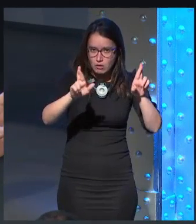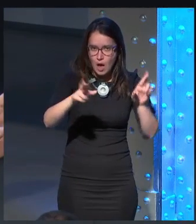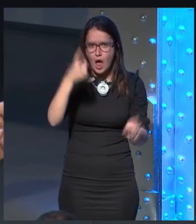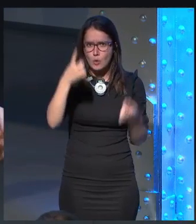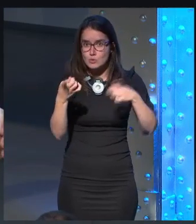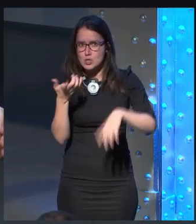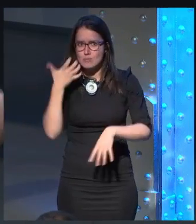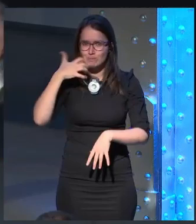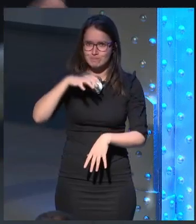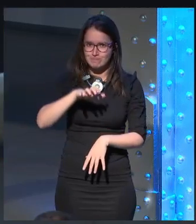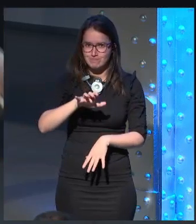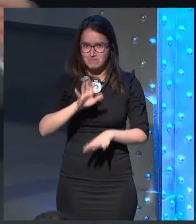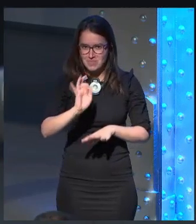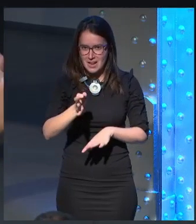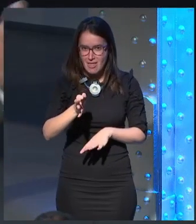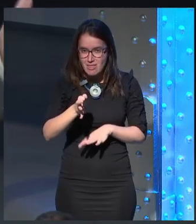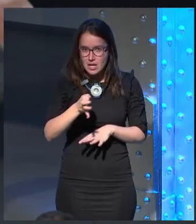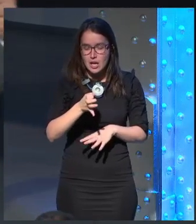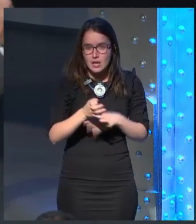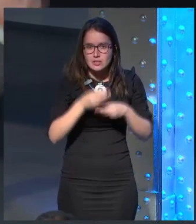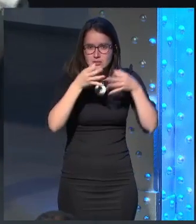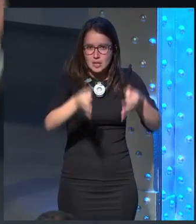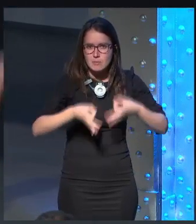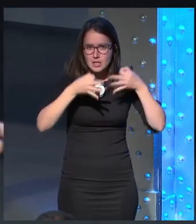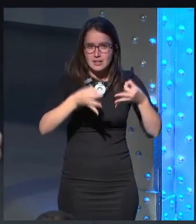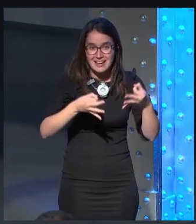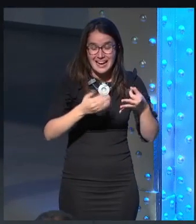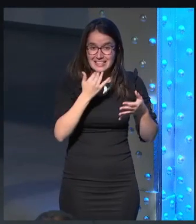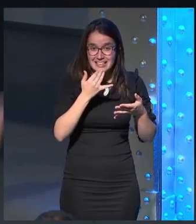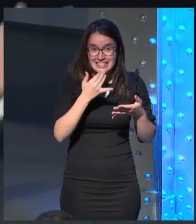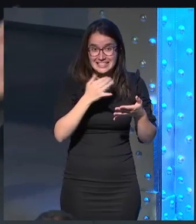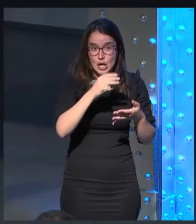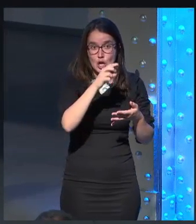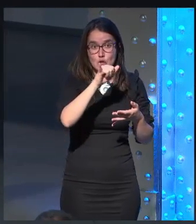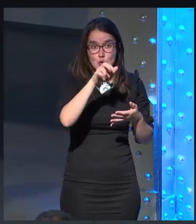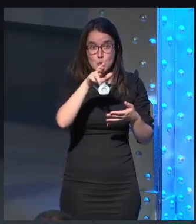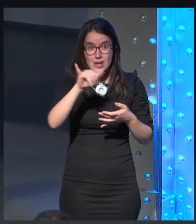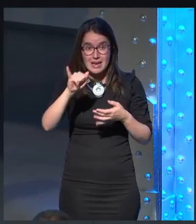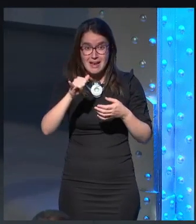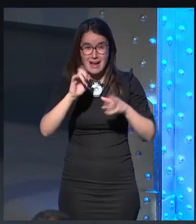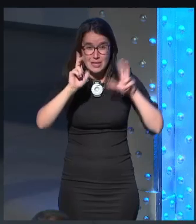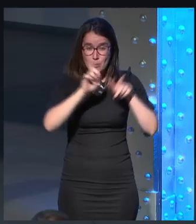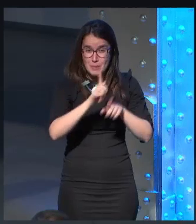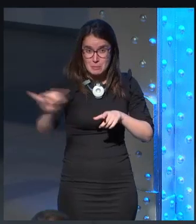peculiares, y que se hacen misión tras misión casi desde Yuri Gagarin. Cuéntenos alguna de ellas.